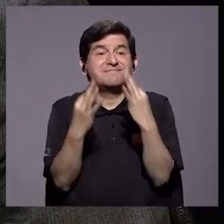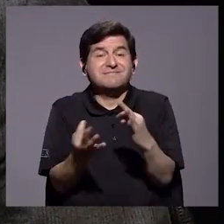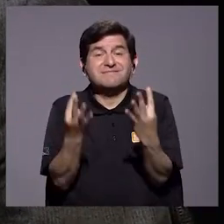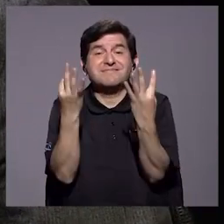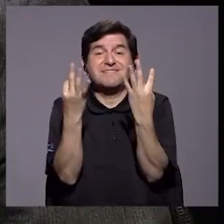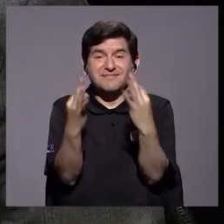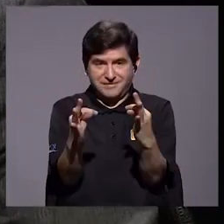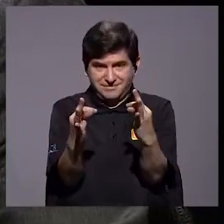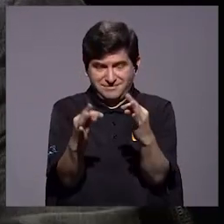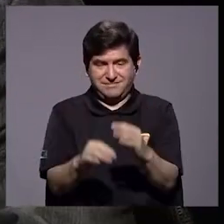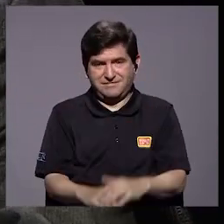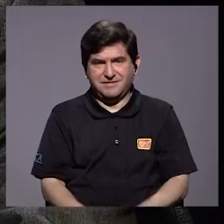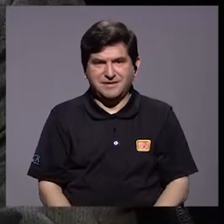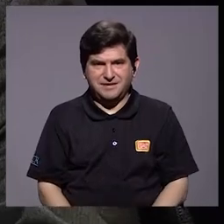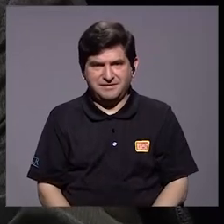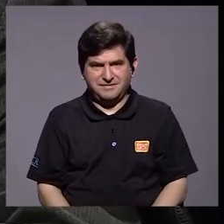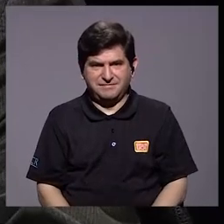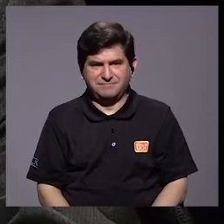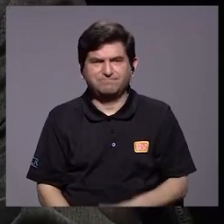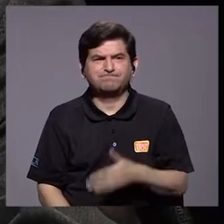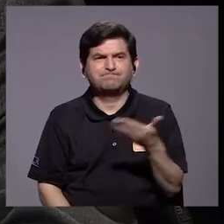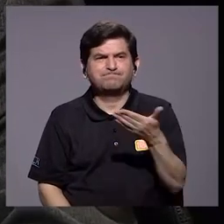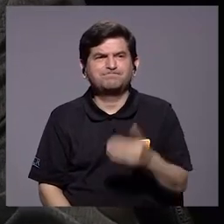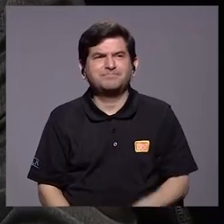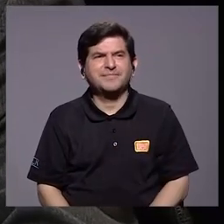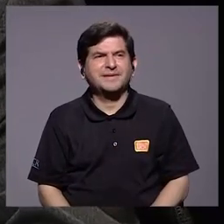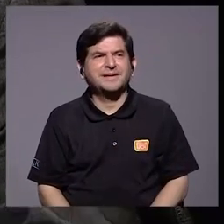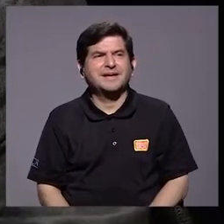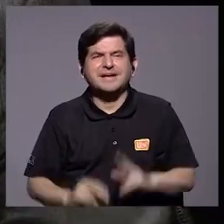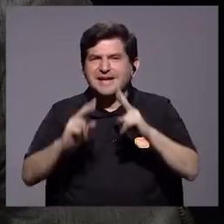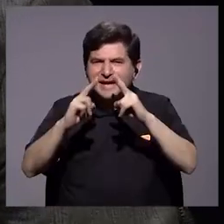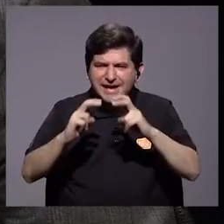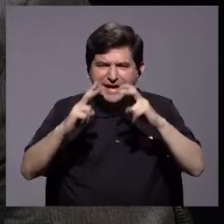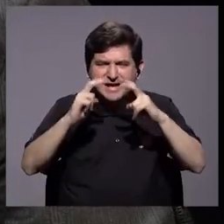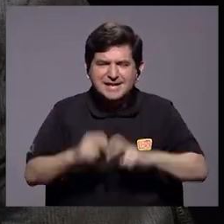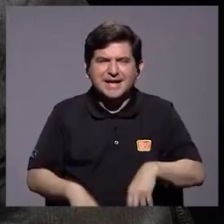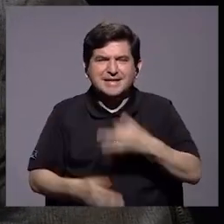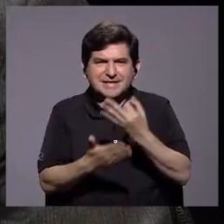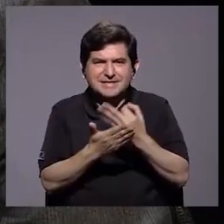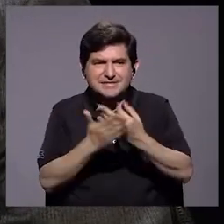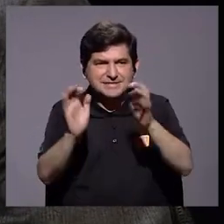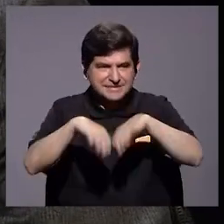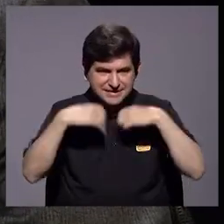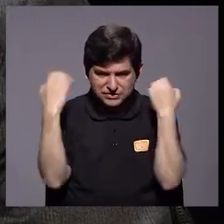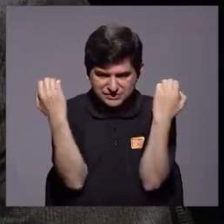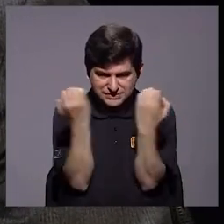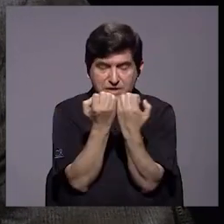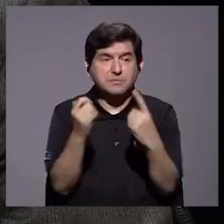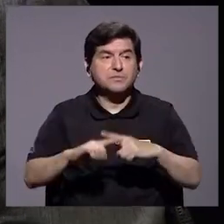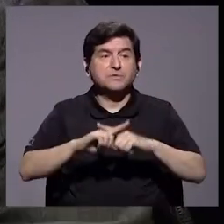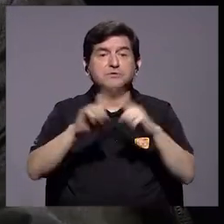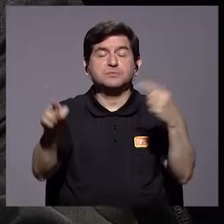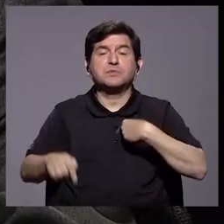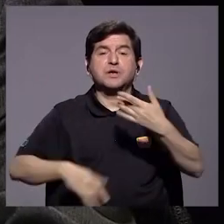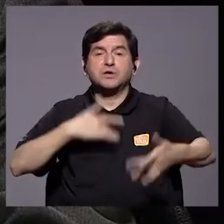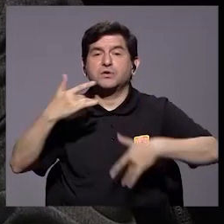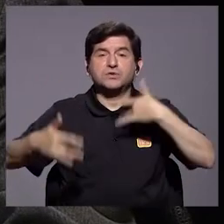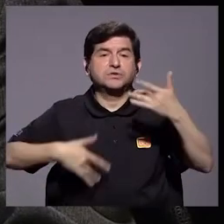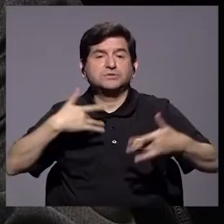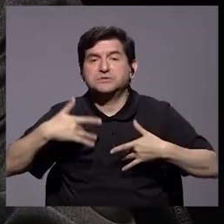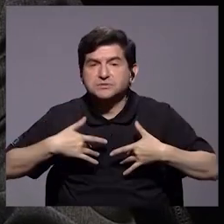digamos de por lo menos intentar analizar financieramente a los equipos pero yo yo siento que no